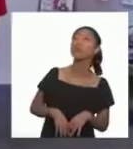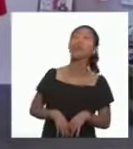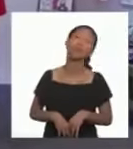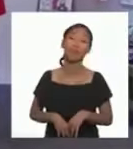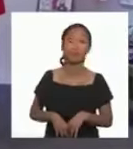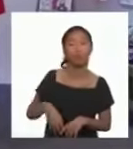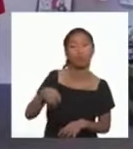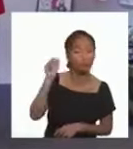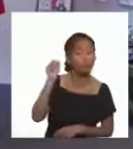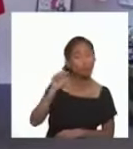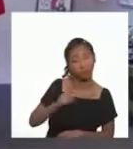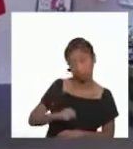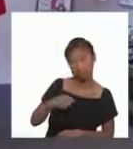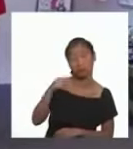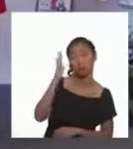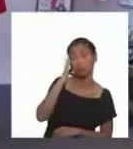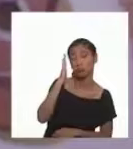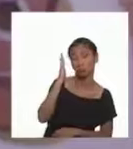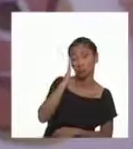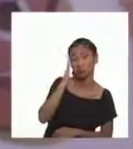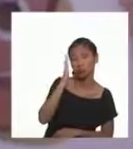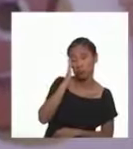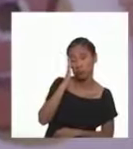¡Sí! ¡Lo sé!